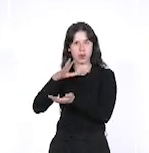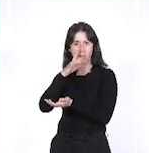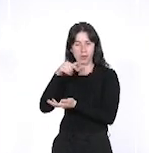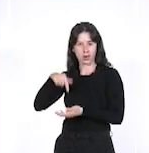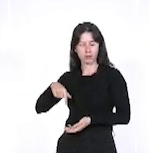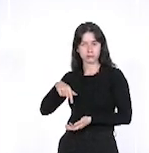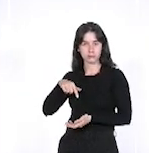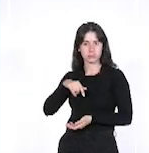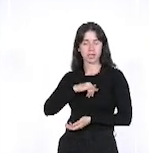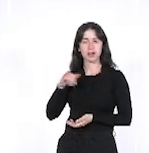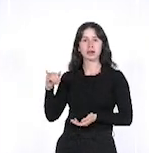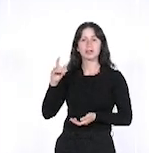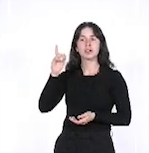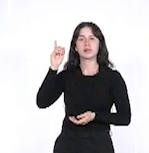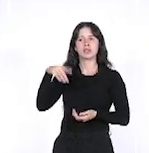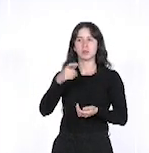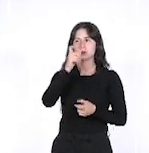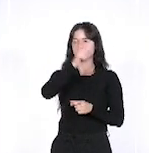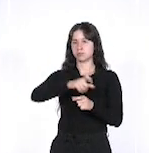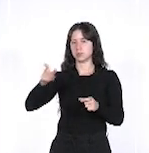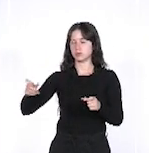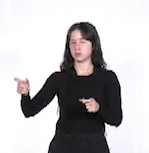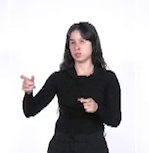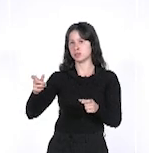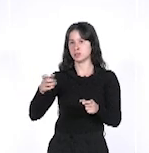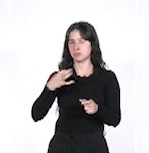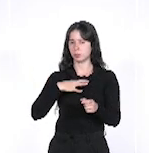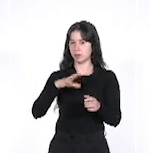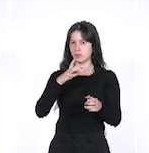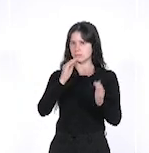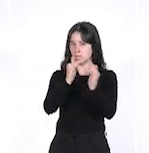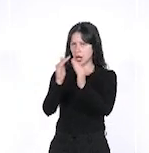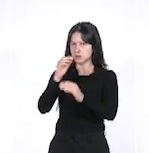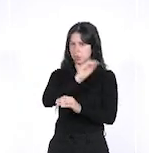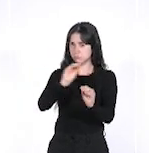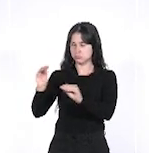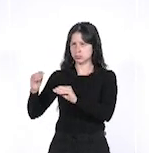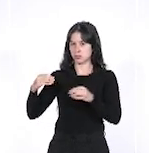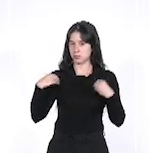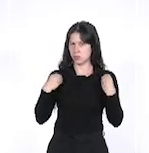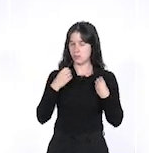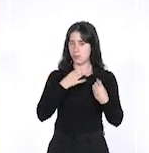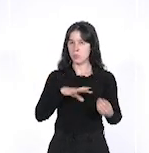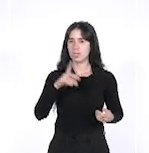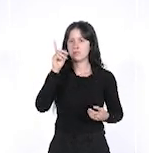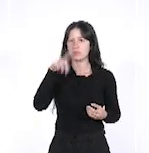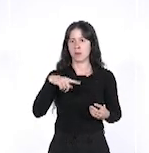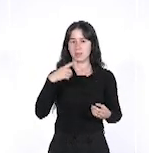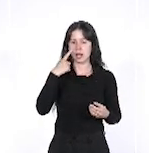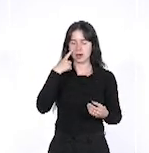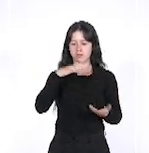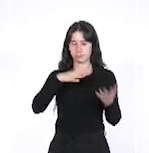hay un montón de personas que han podido disfrutar de de su viencia de su vivienda y y y de de hacer realidad también su sus